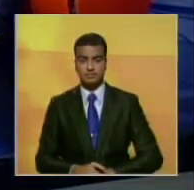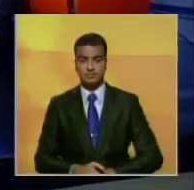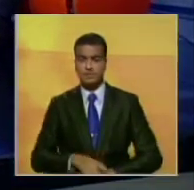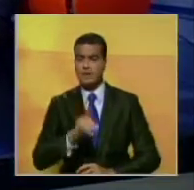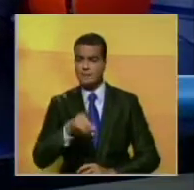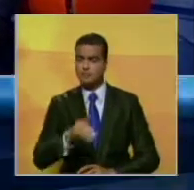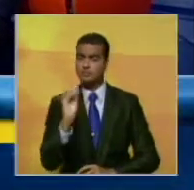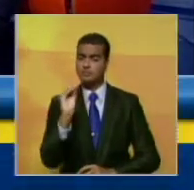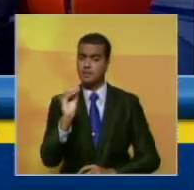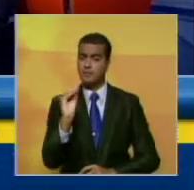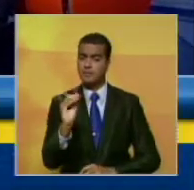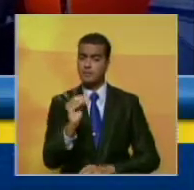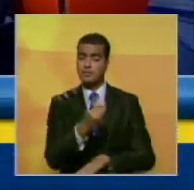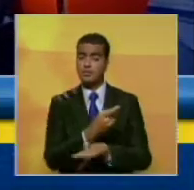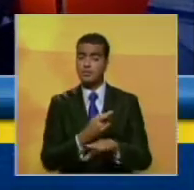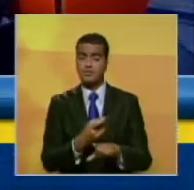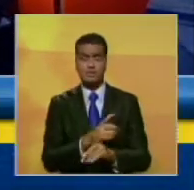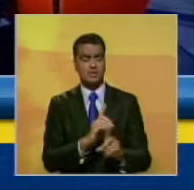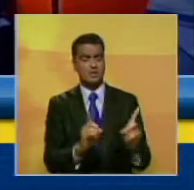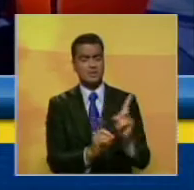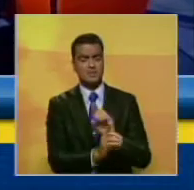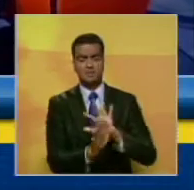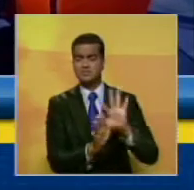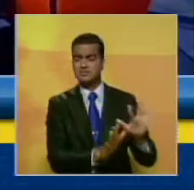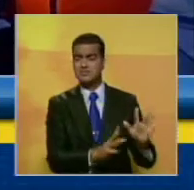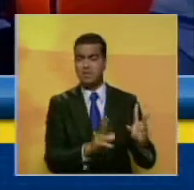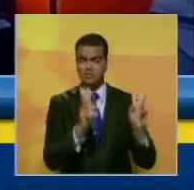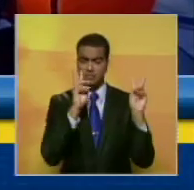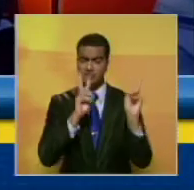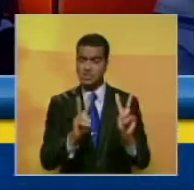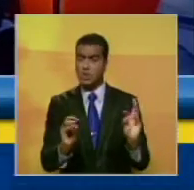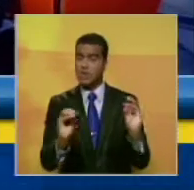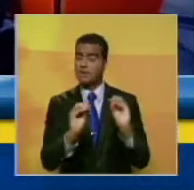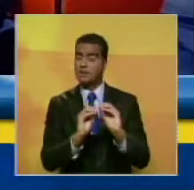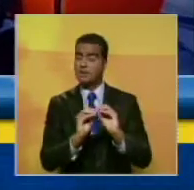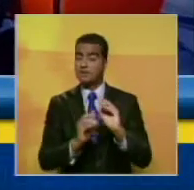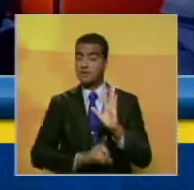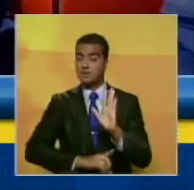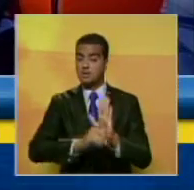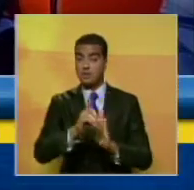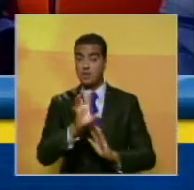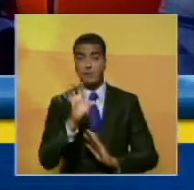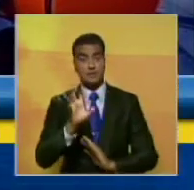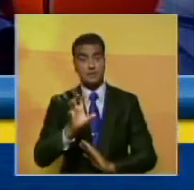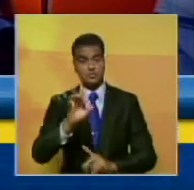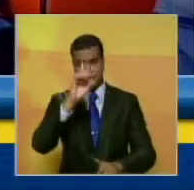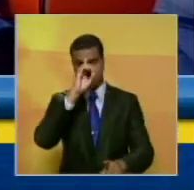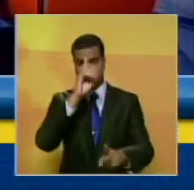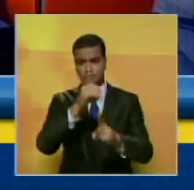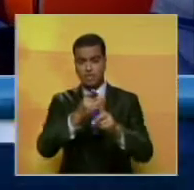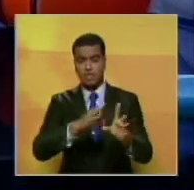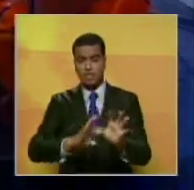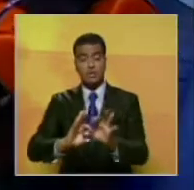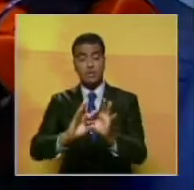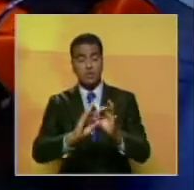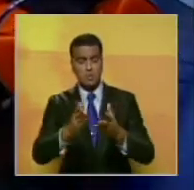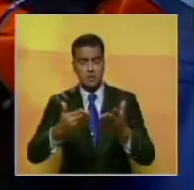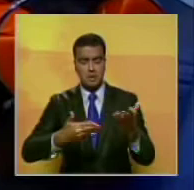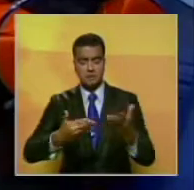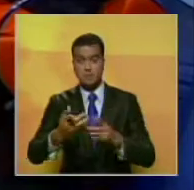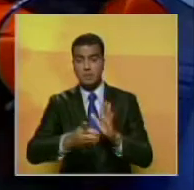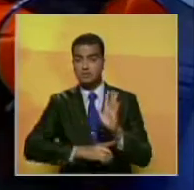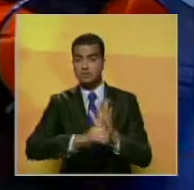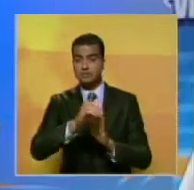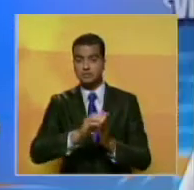Hizo un llamado al gobierno a pasar la página y buscar una visión compartida para el desarrollo del país con una perspectiva de unidad, cooperación y